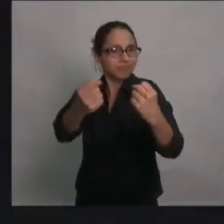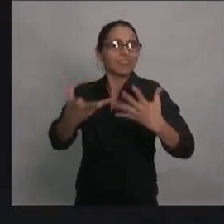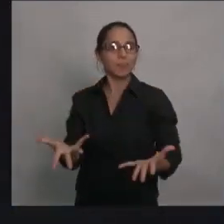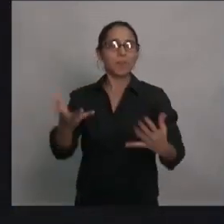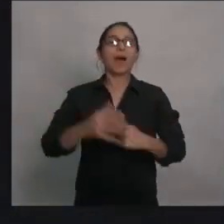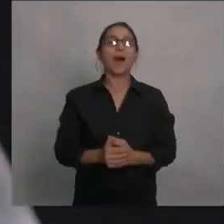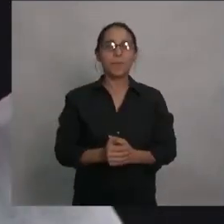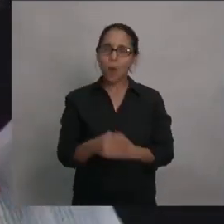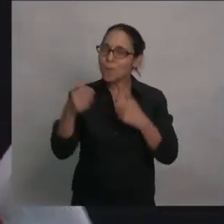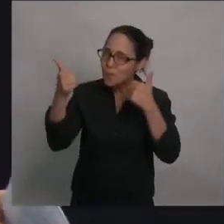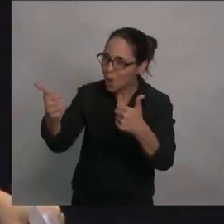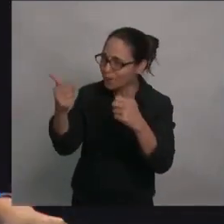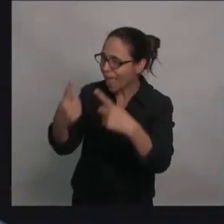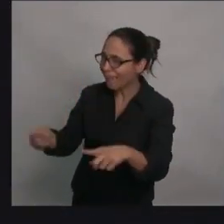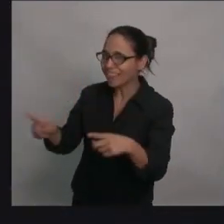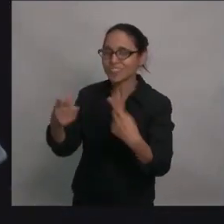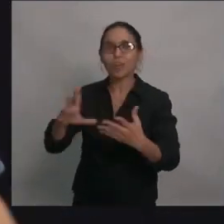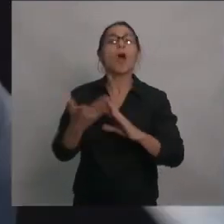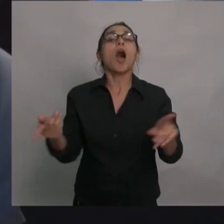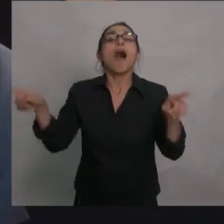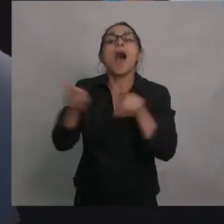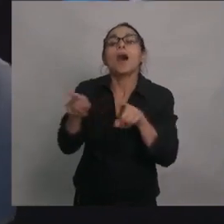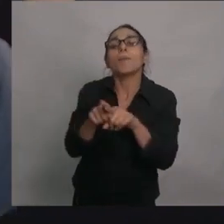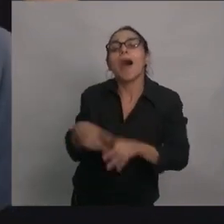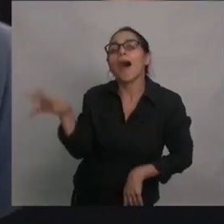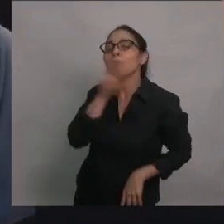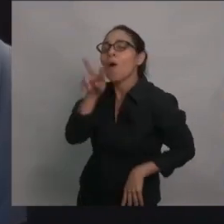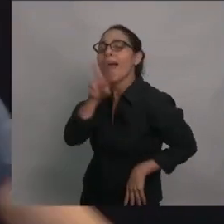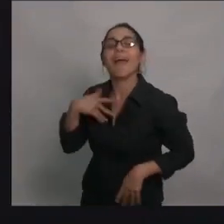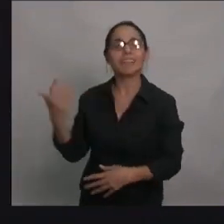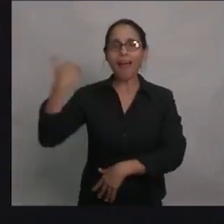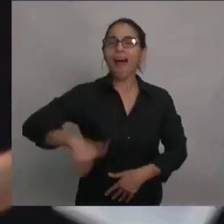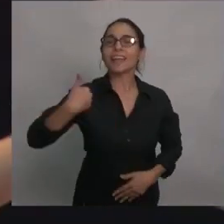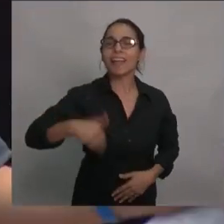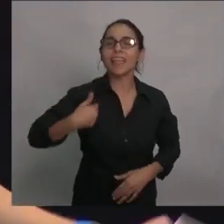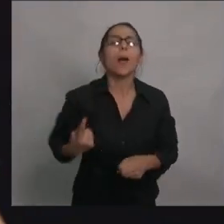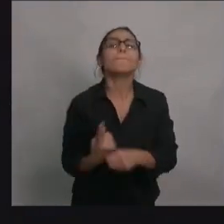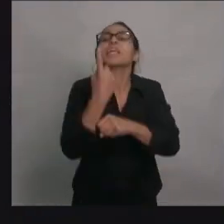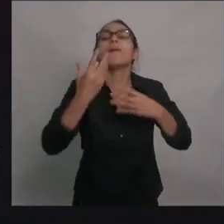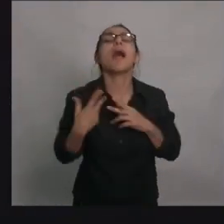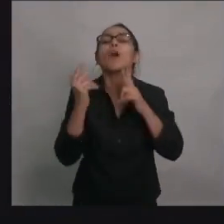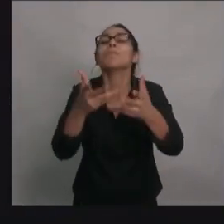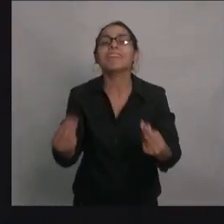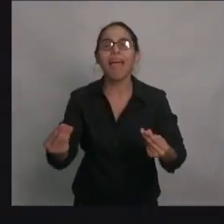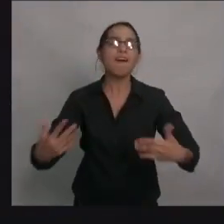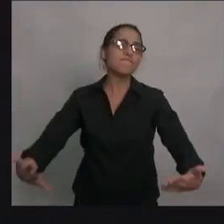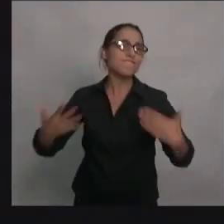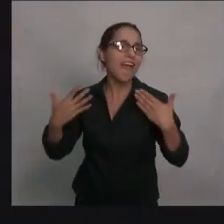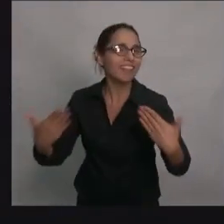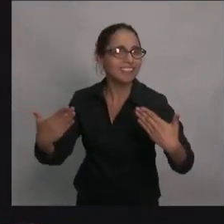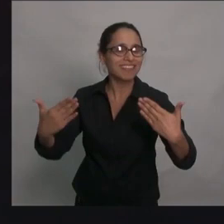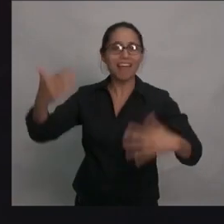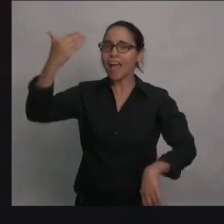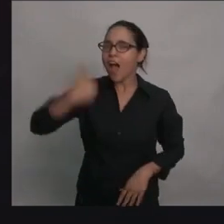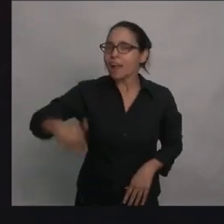Muy bien, muy bien. Hermanas argentinas, lo primero, felicidades. La Argentina ha sido